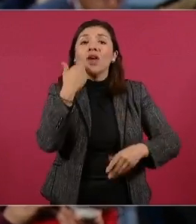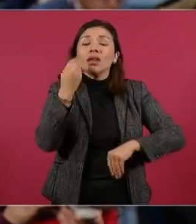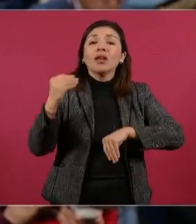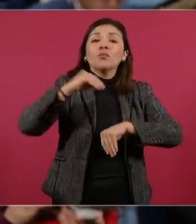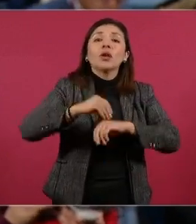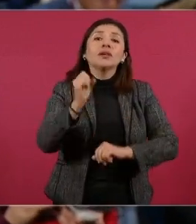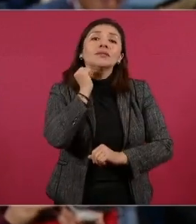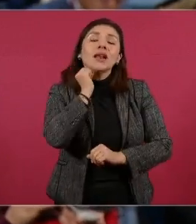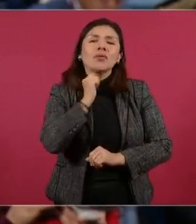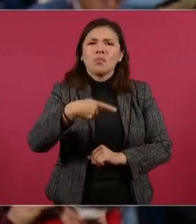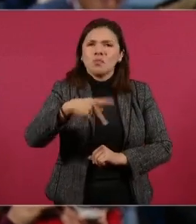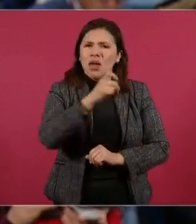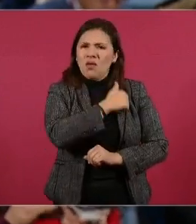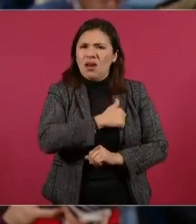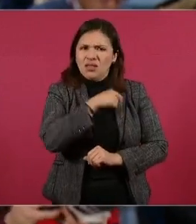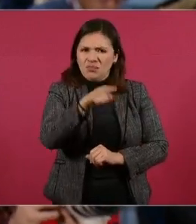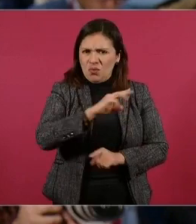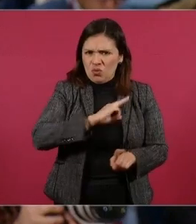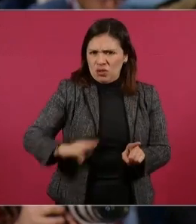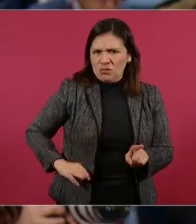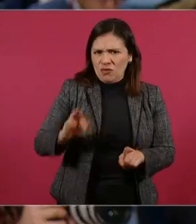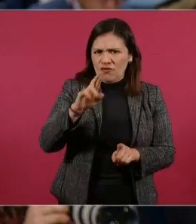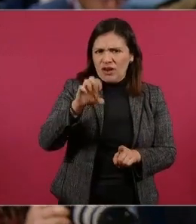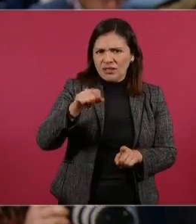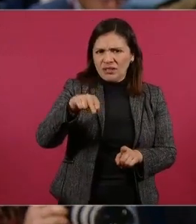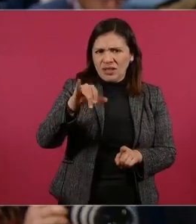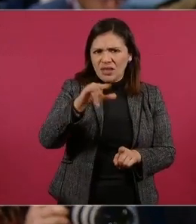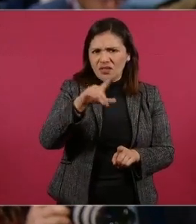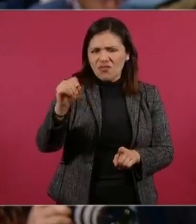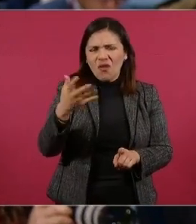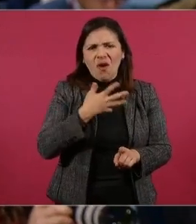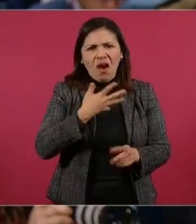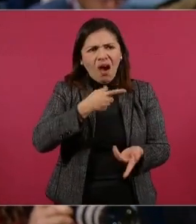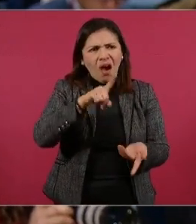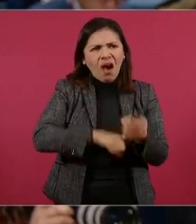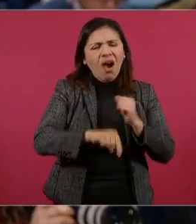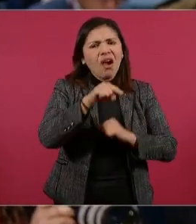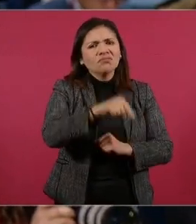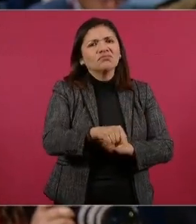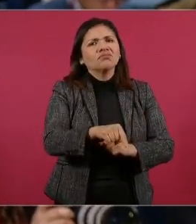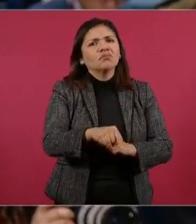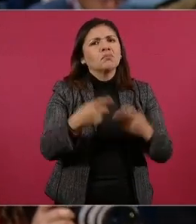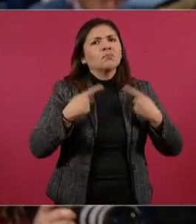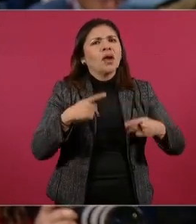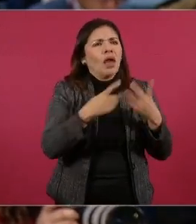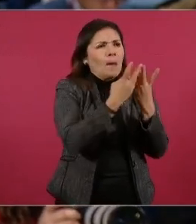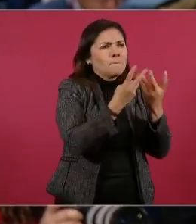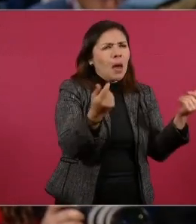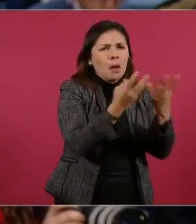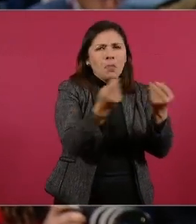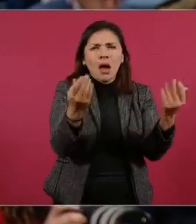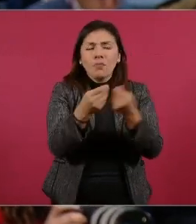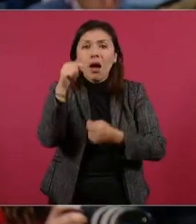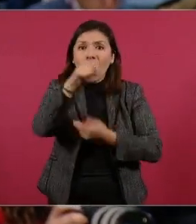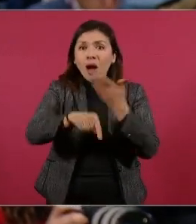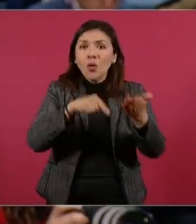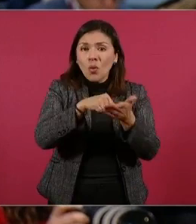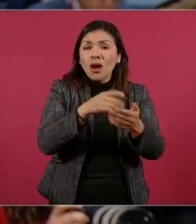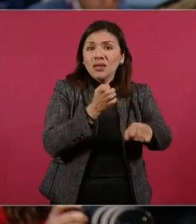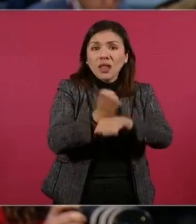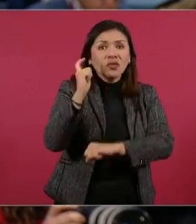lamentablemente fresnillo Eh pues tiene la mitad de los desaparecidos de todos Zacatecas